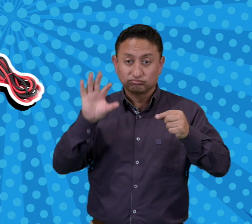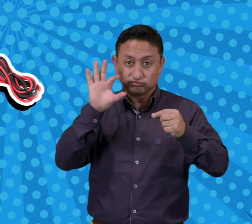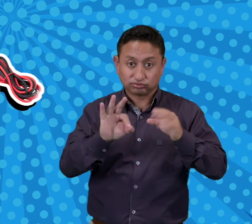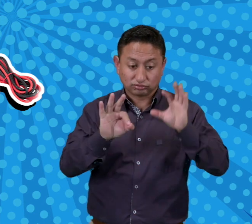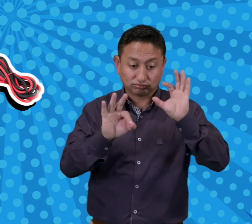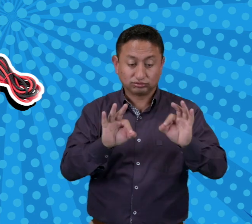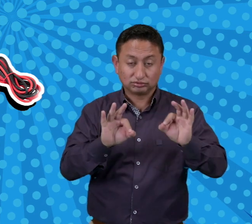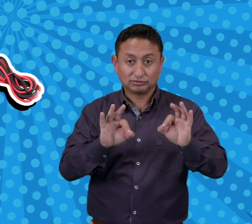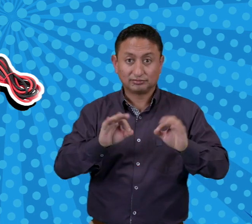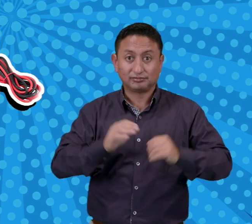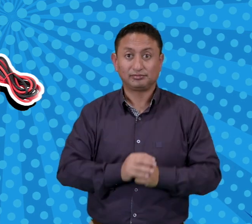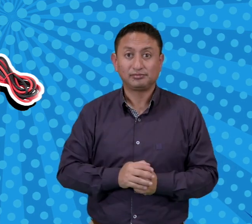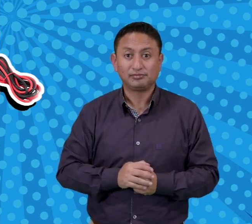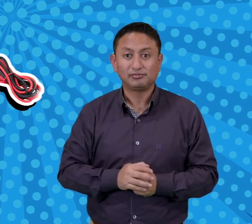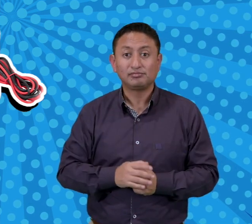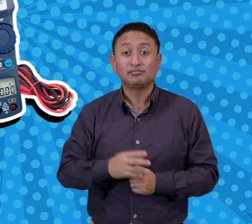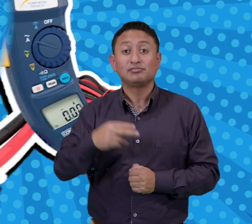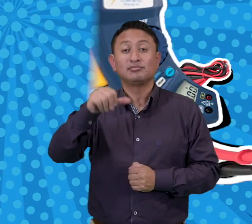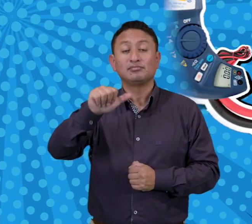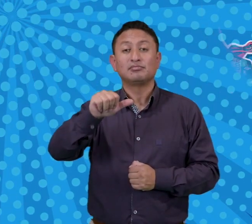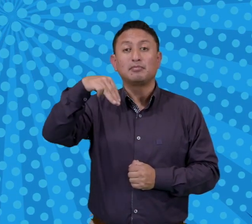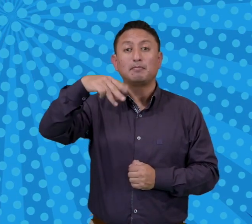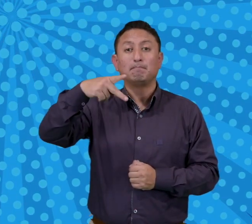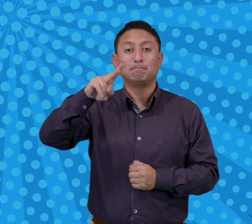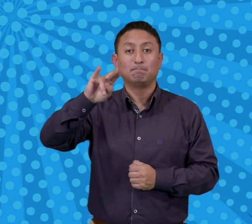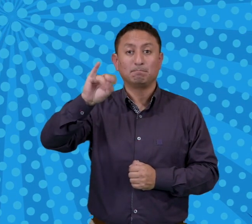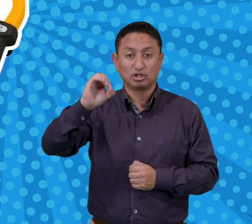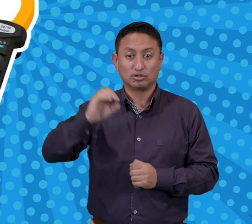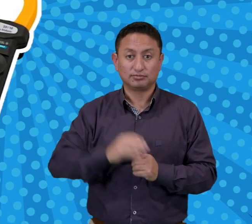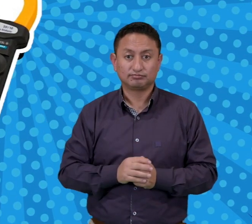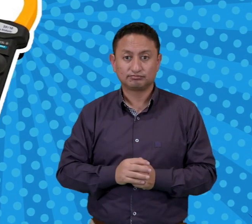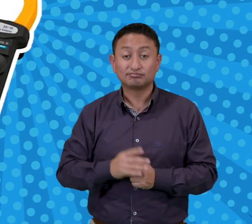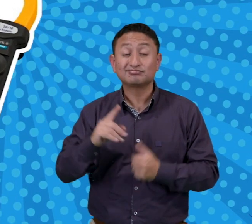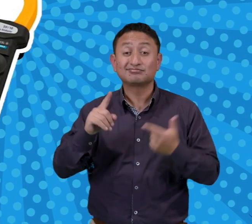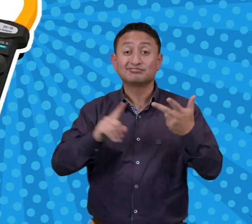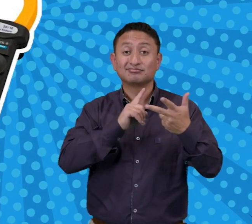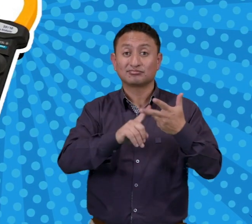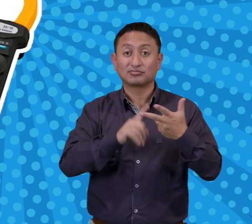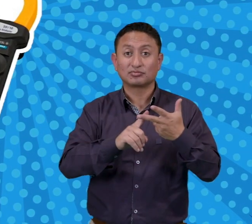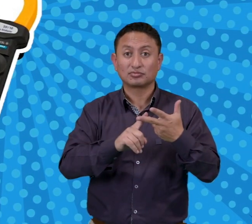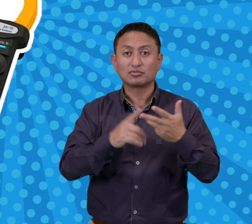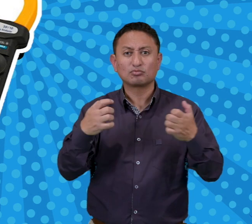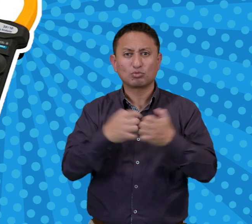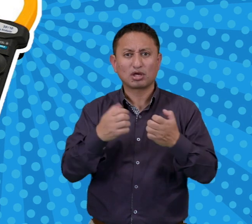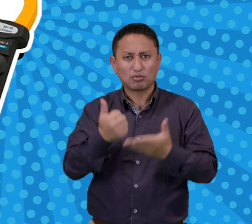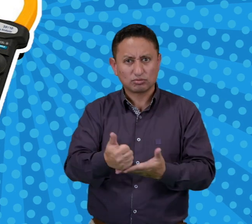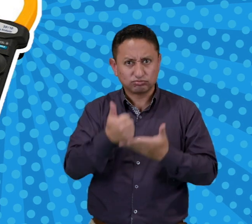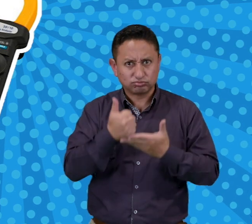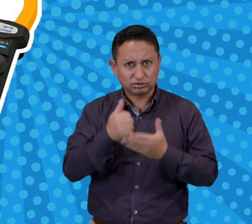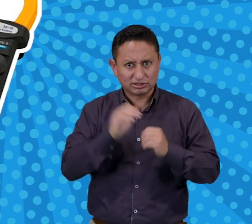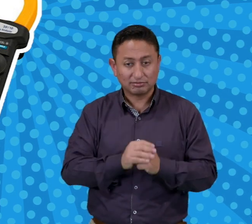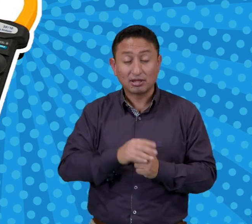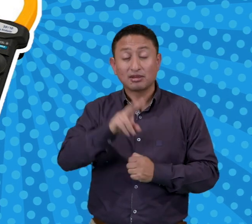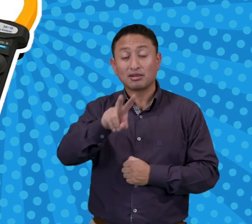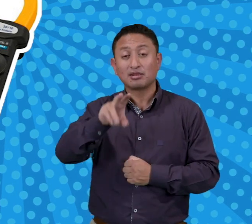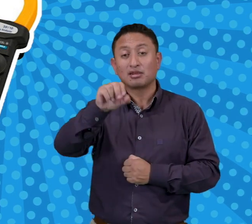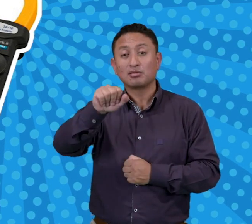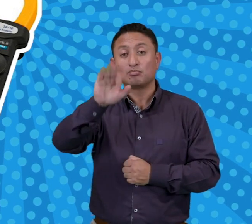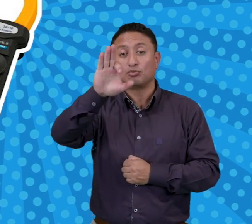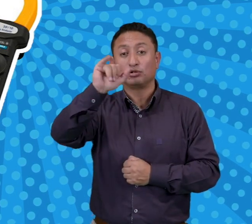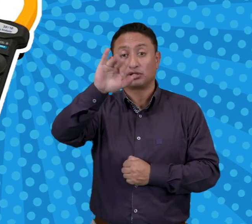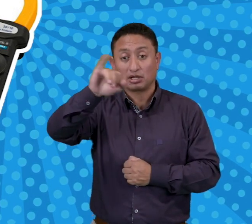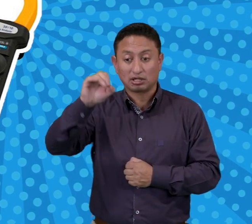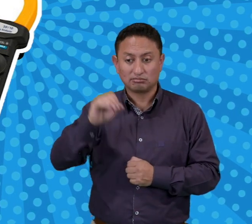conexión abierta. La unidad de medida es el amperio. El voltímetro es el equipo de medida que nos ayuda a medir el voltaje de